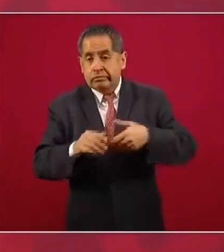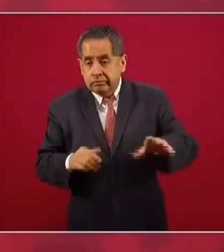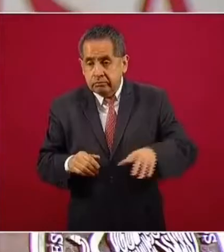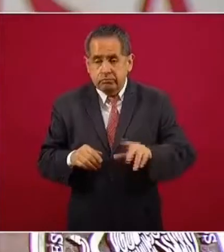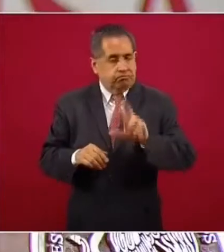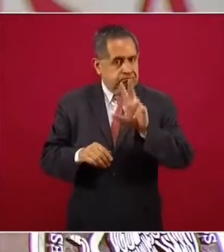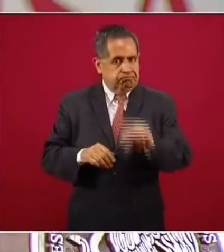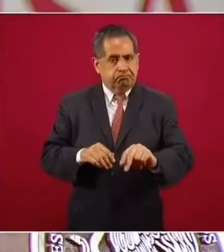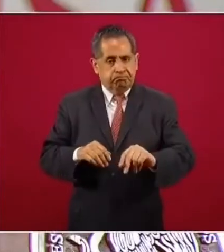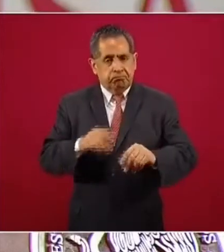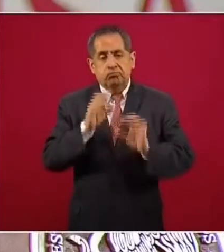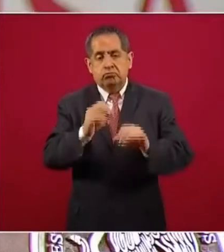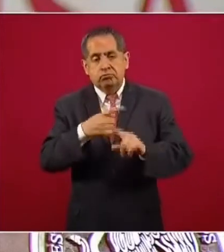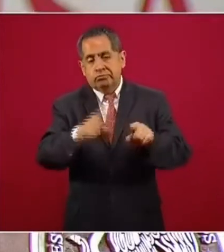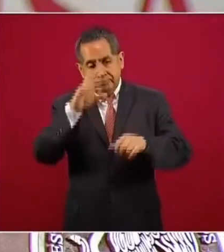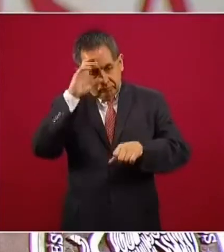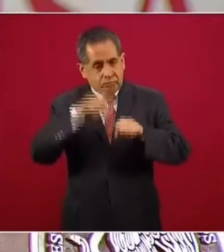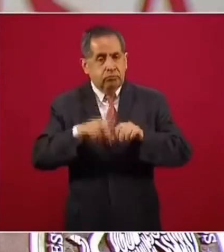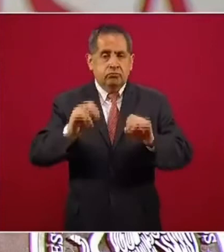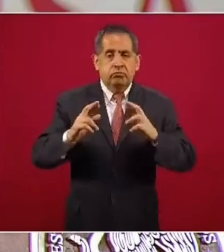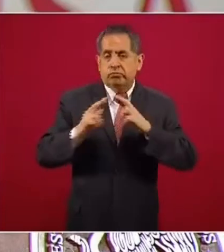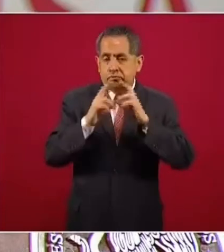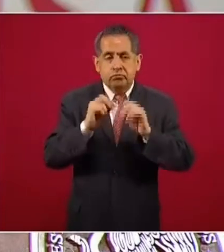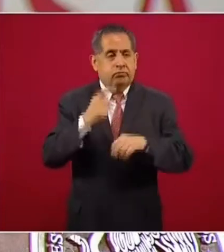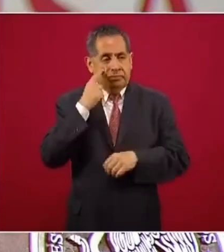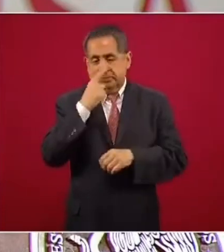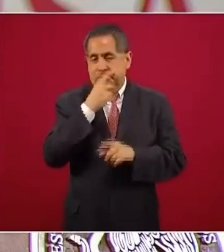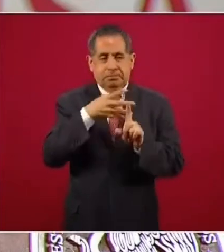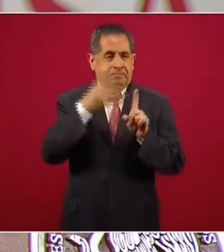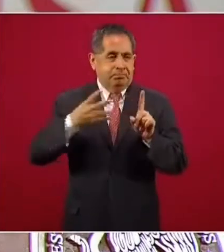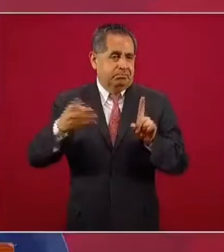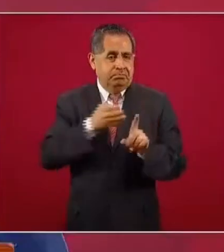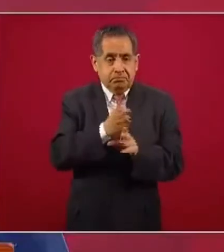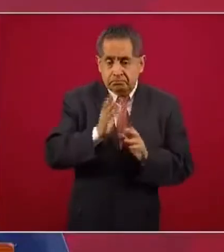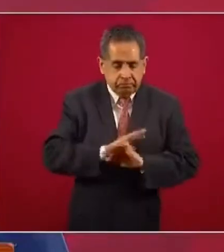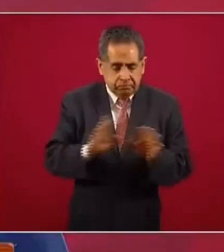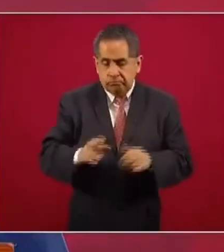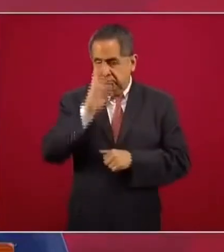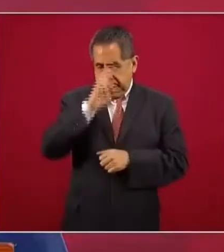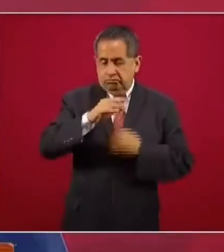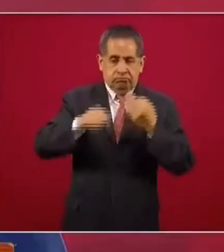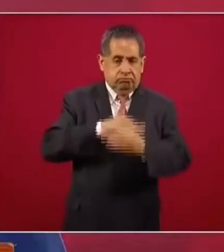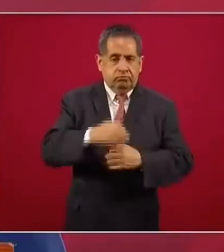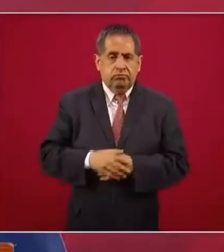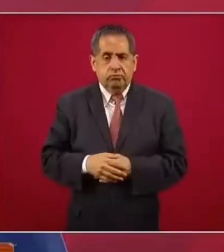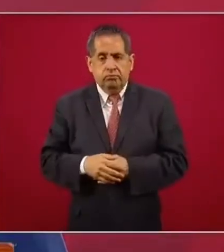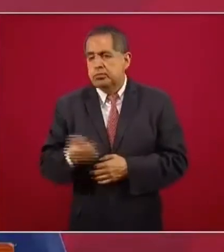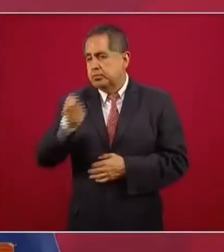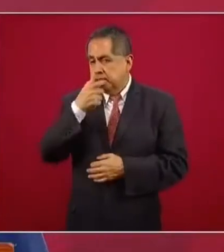ciudades, ni por su cultura, ni por su religión u orientación sexual. Los medicamentos y